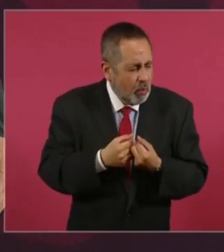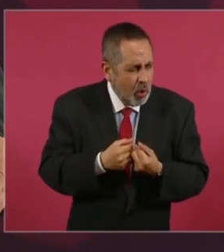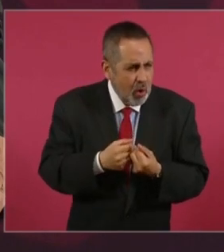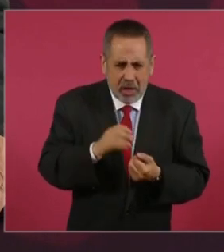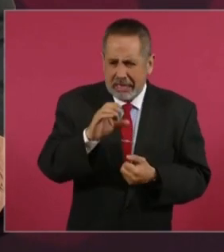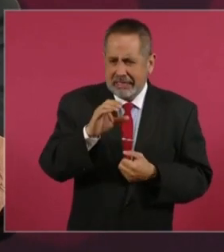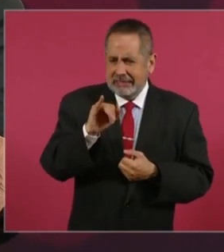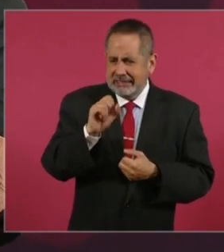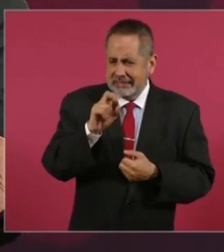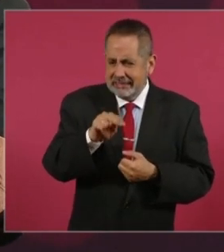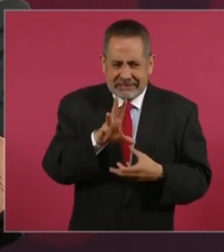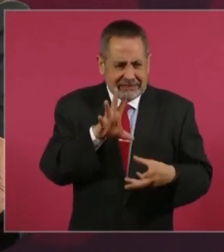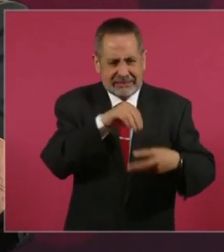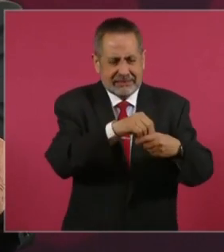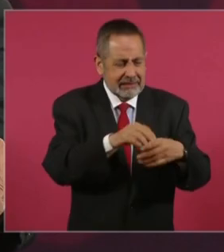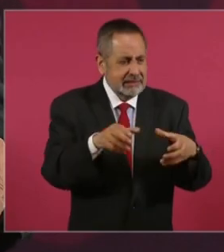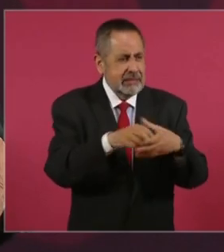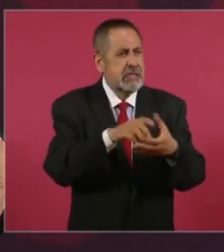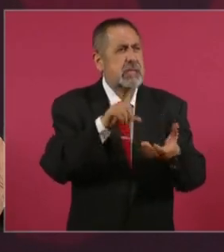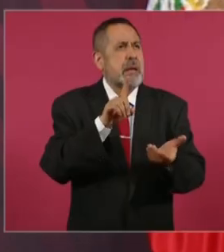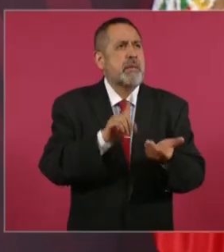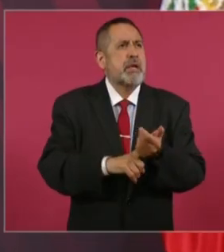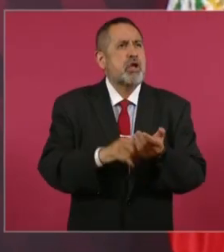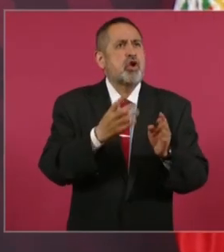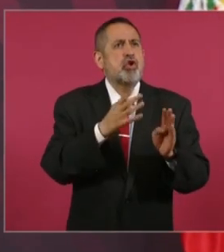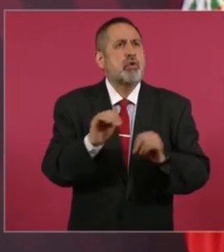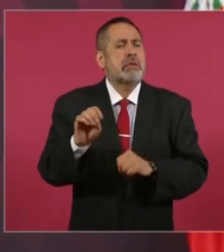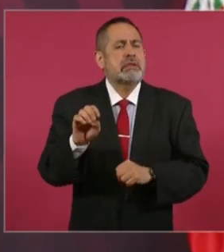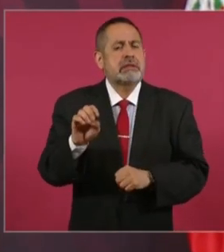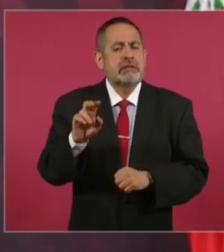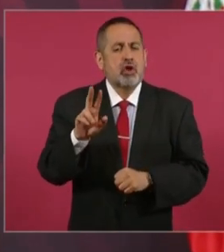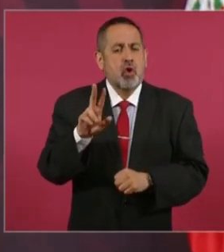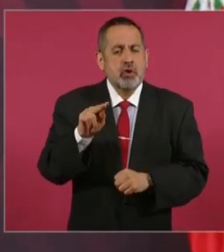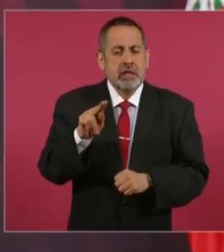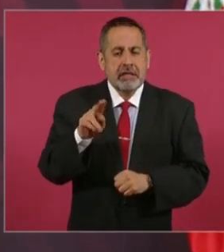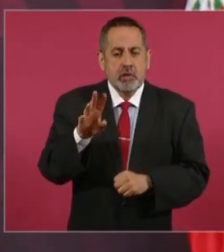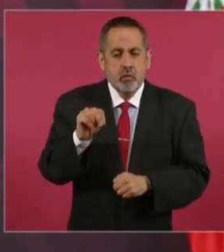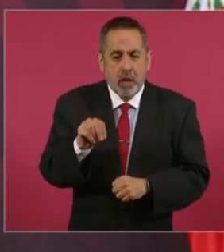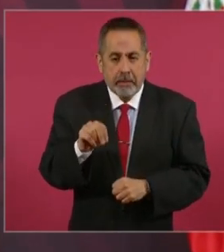en 1989.